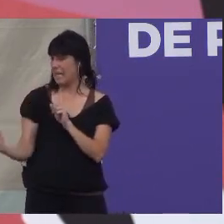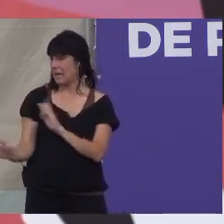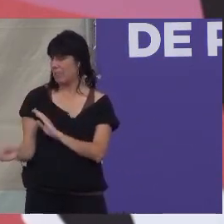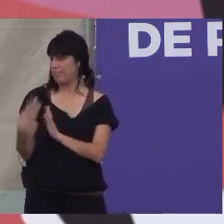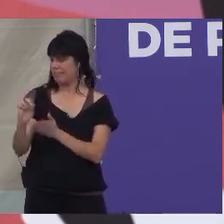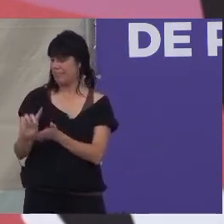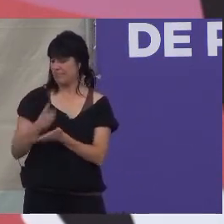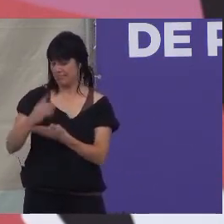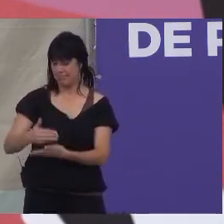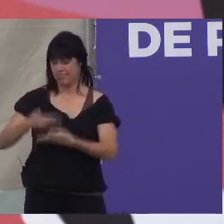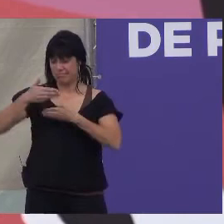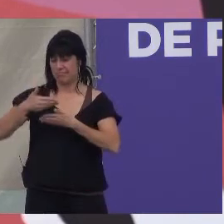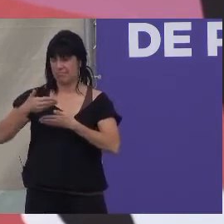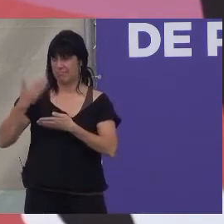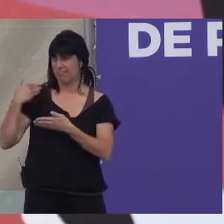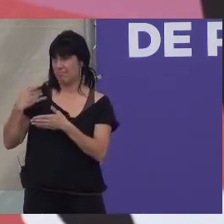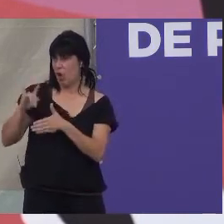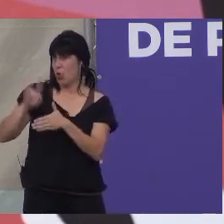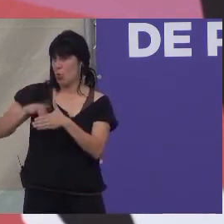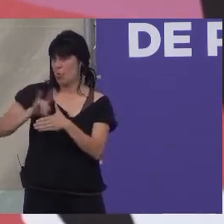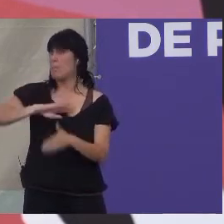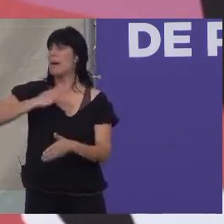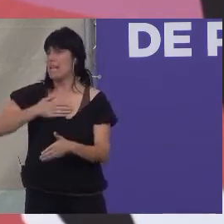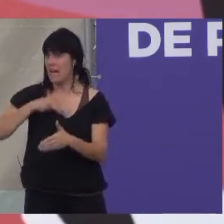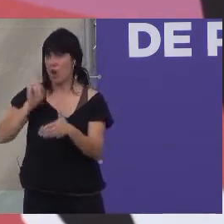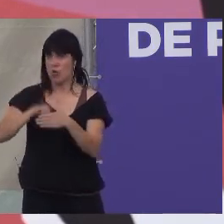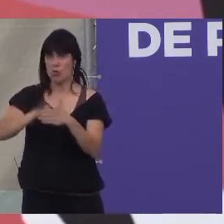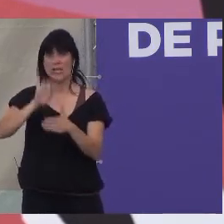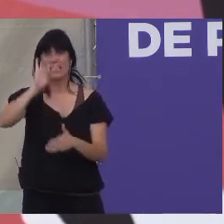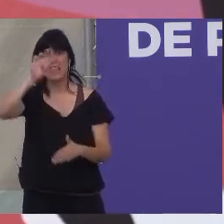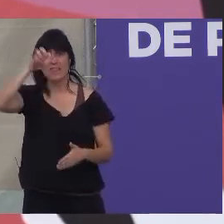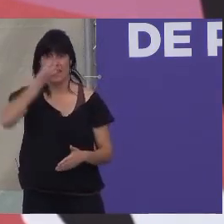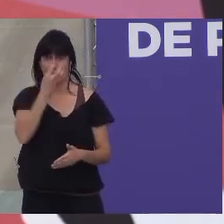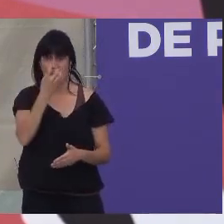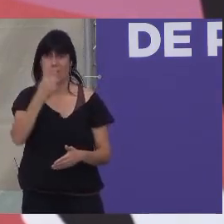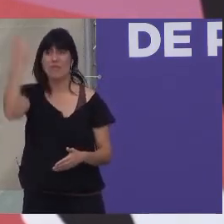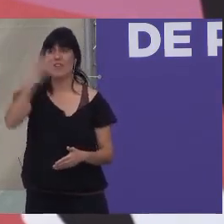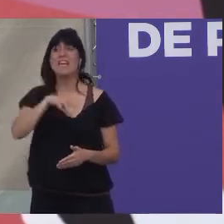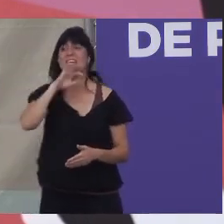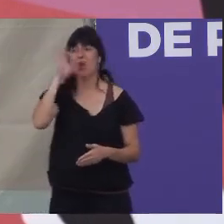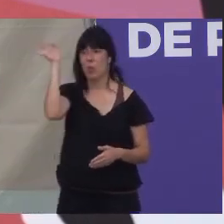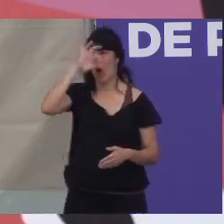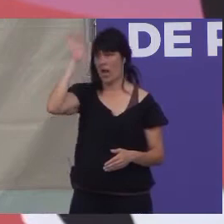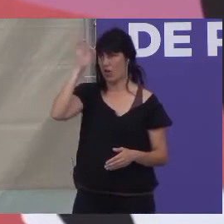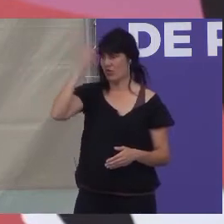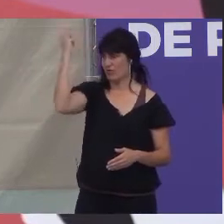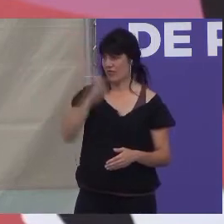Pues una, mañana, el lunes 15 de mayo, que viene Juan Carlos Monedero aquí. ¿Vale?